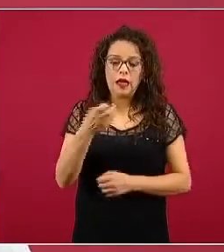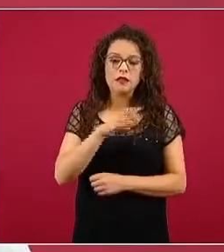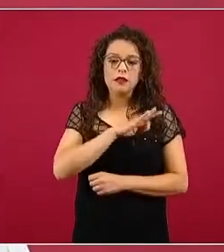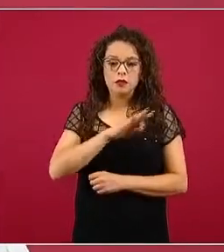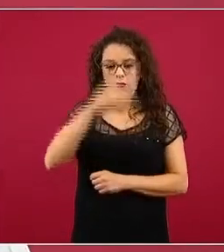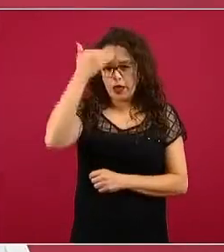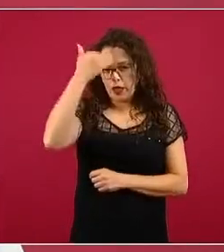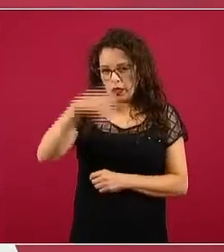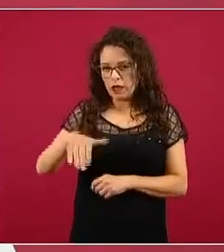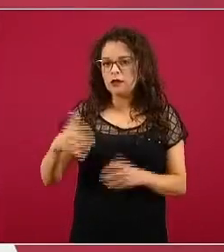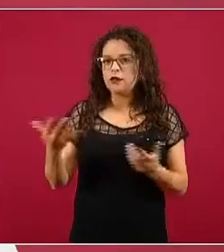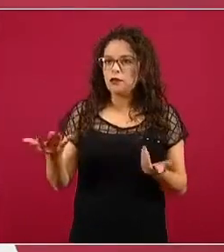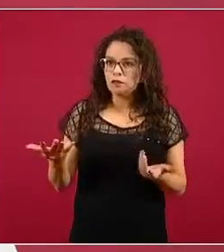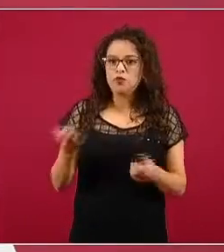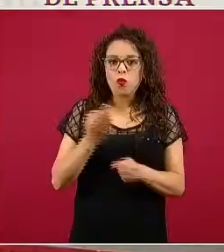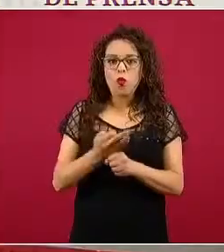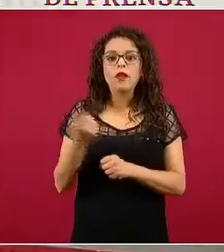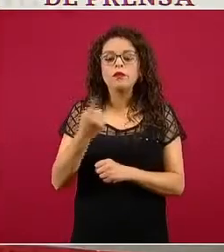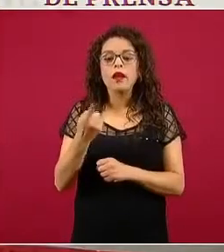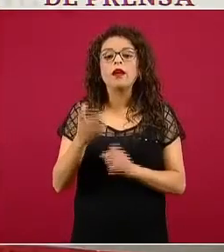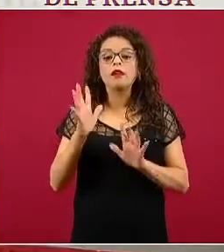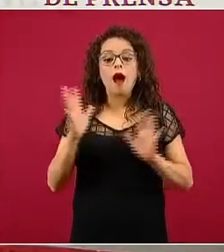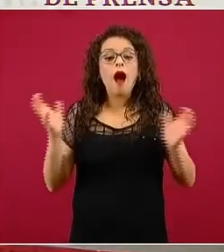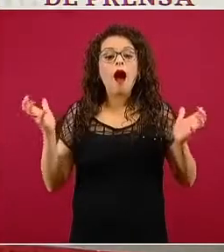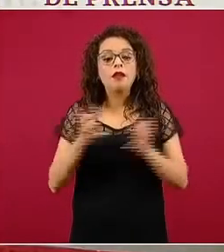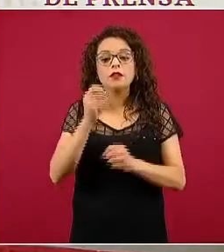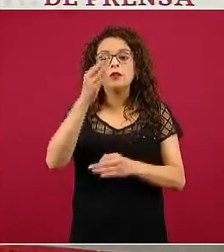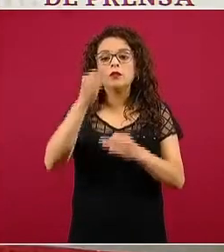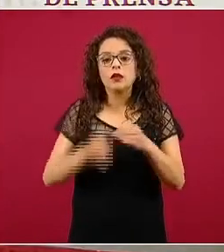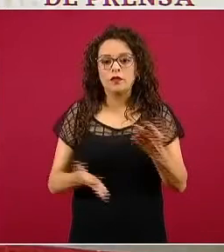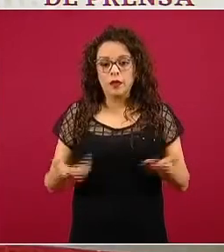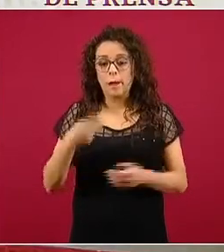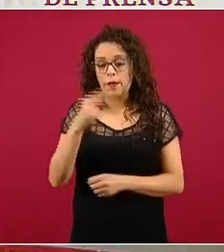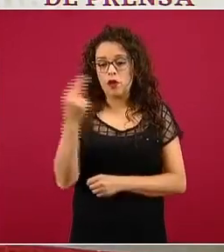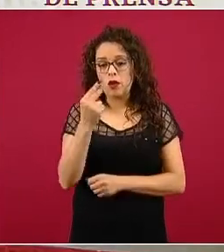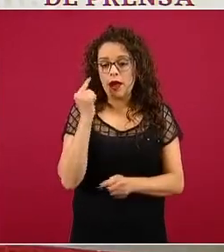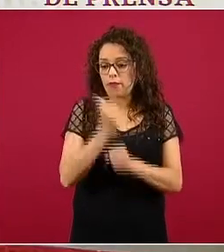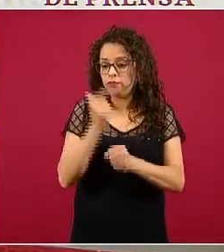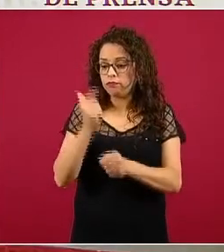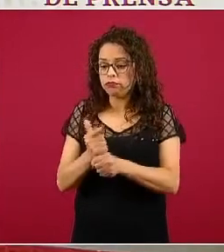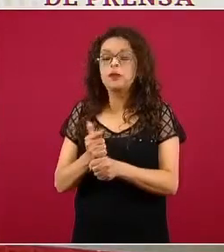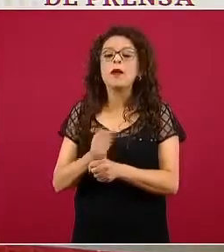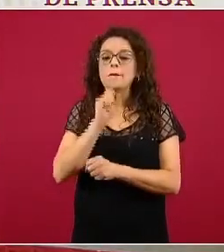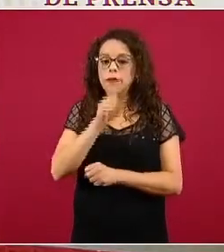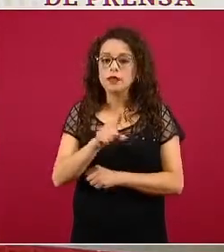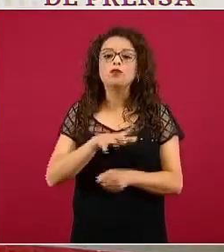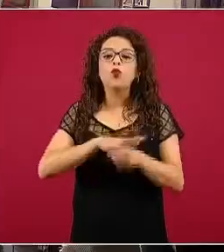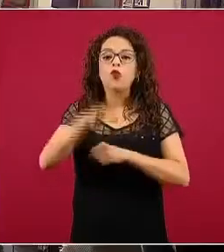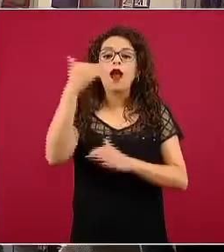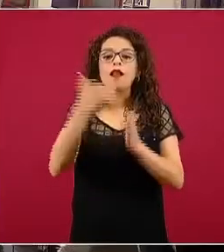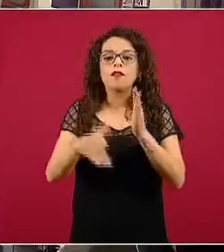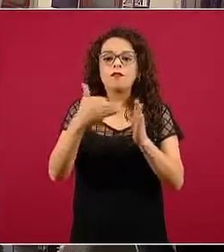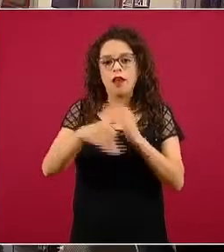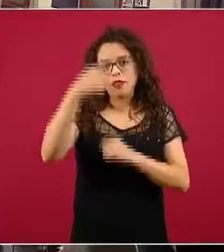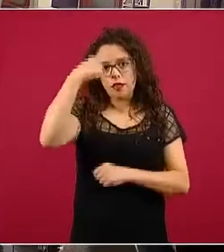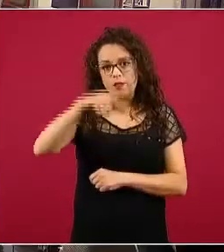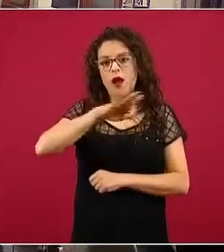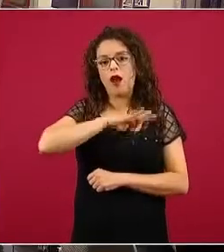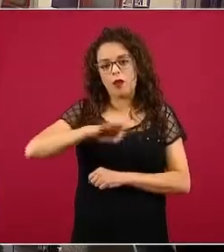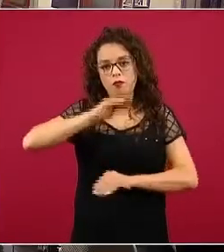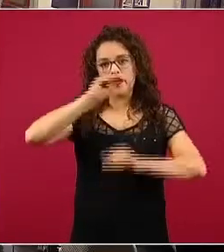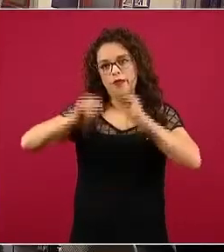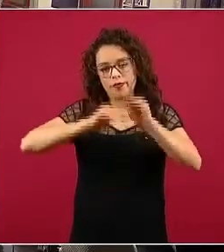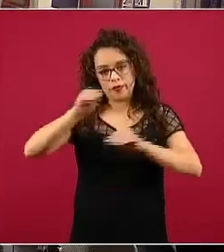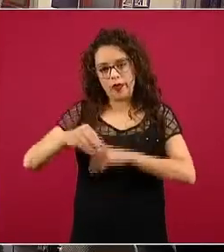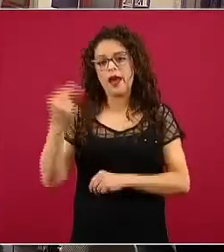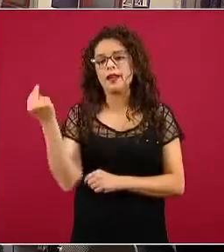de por lo menos hasta el momento que se ha logrado, pero entonces también identificar qué es lo que falta para poder seguir trabajando. ¿Sí? Regresamos de este